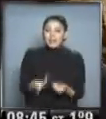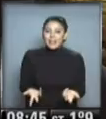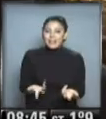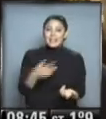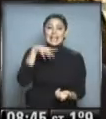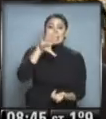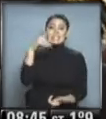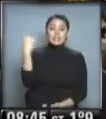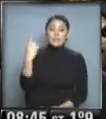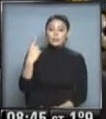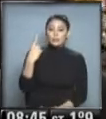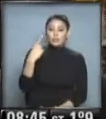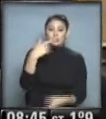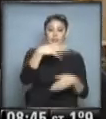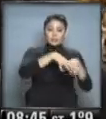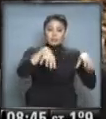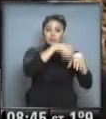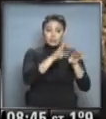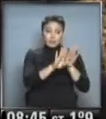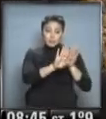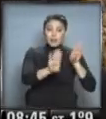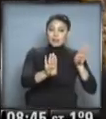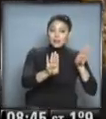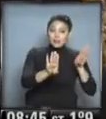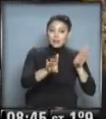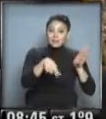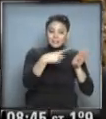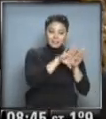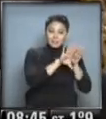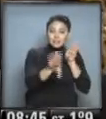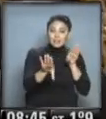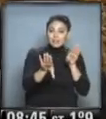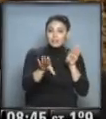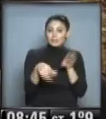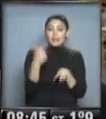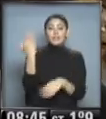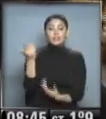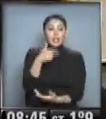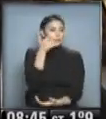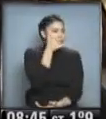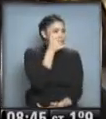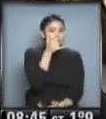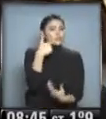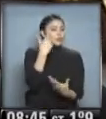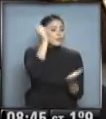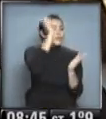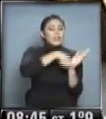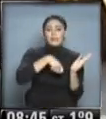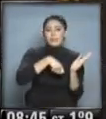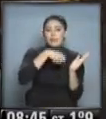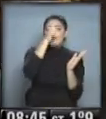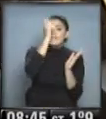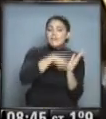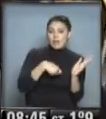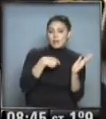en 5 minutos nos abren las puertas centrales del cabildo. Ahí vamos a firmar un manifiesto.